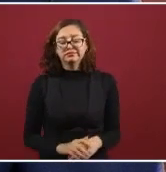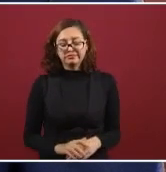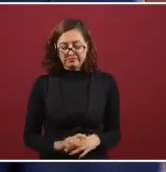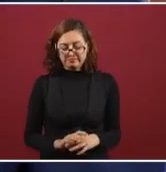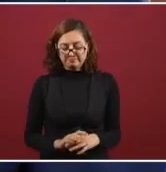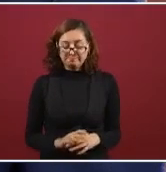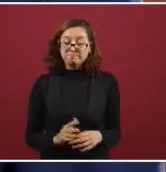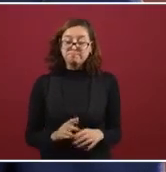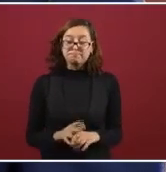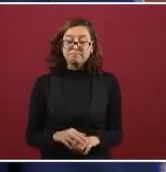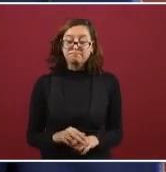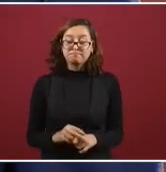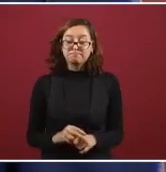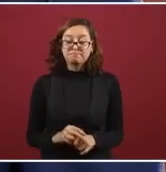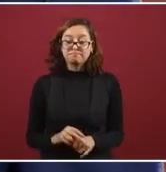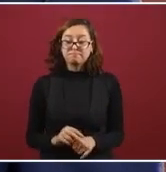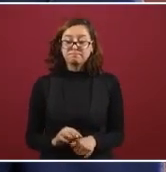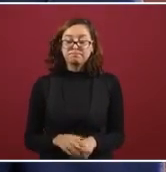Entonces,